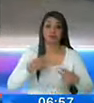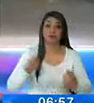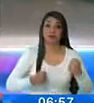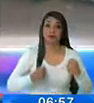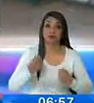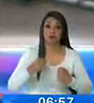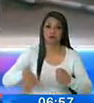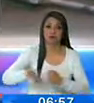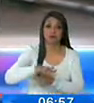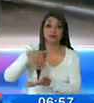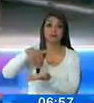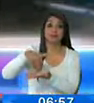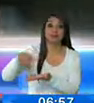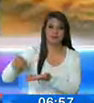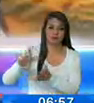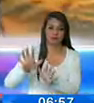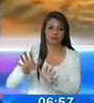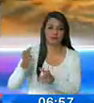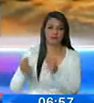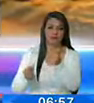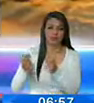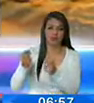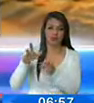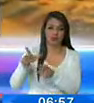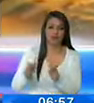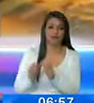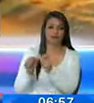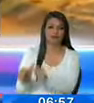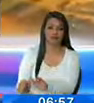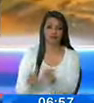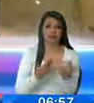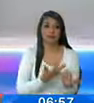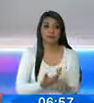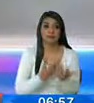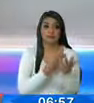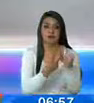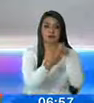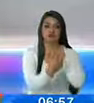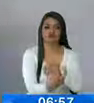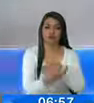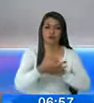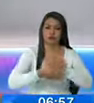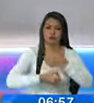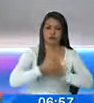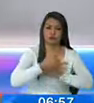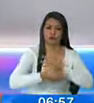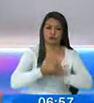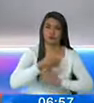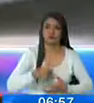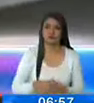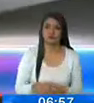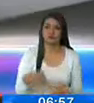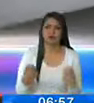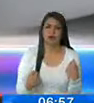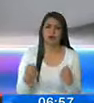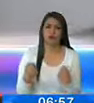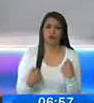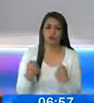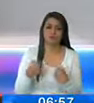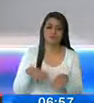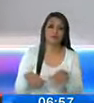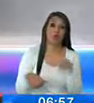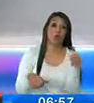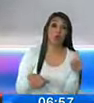en el centro de dirección vehicular. A esperar porque se haga la audiencia de formulación de cargos. El auto que impactó al transeúnte era remolcado por